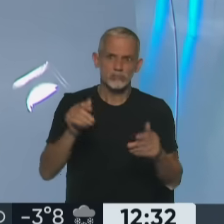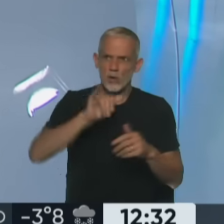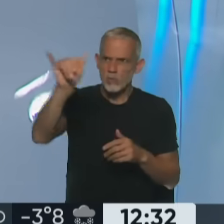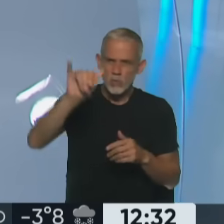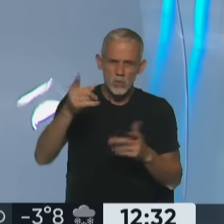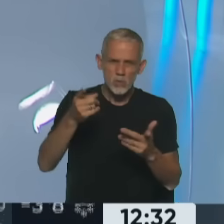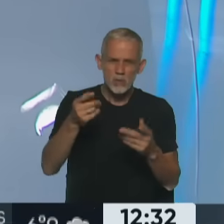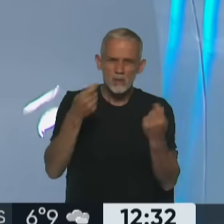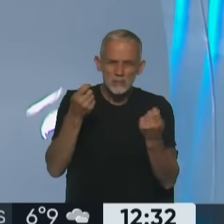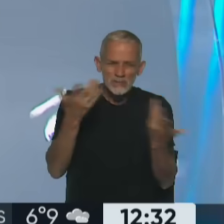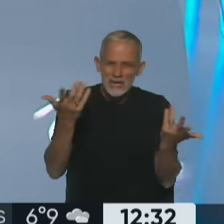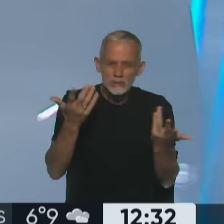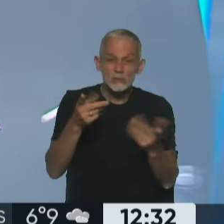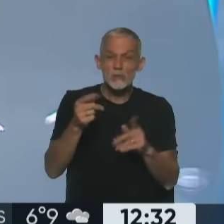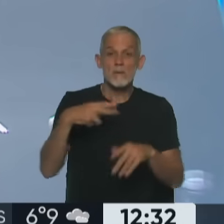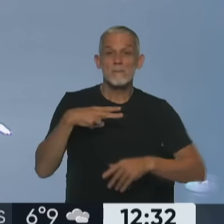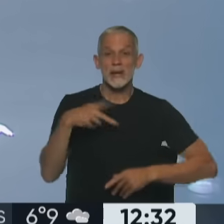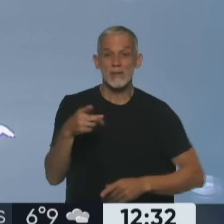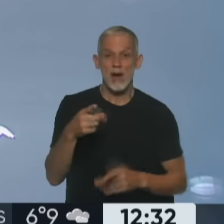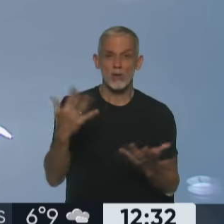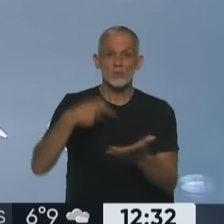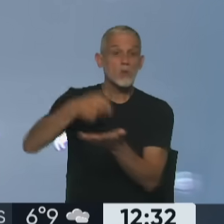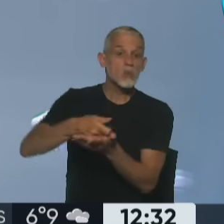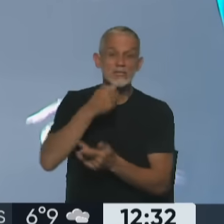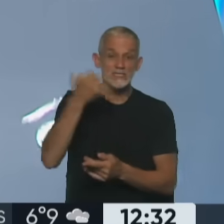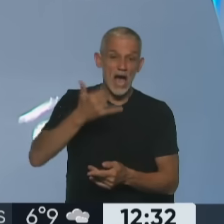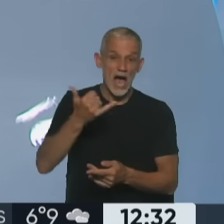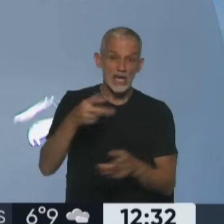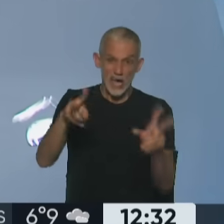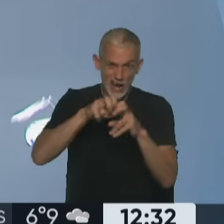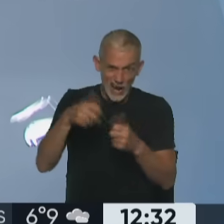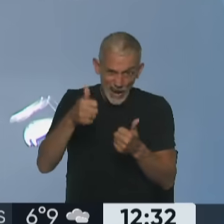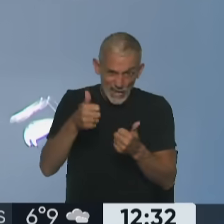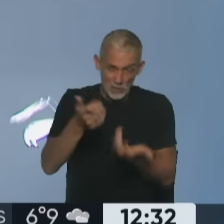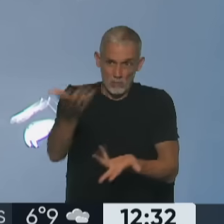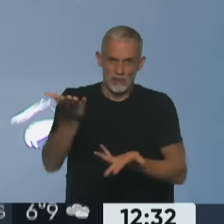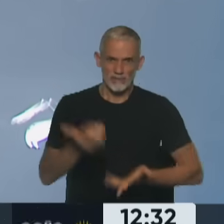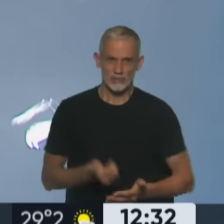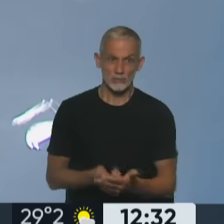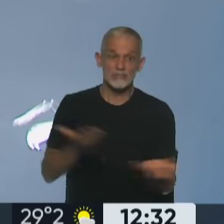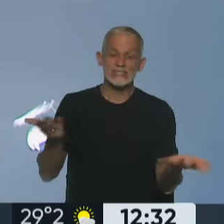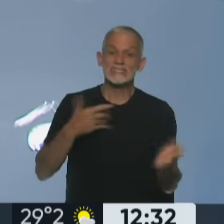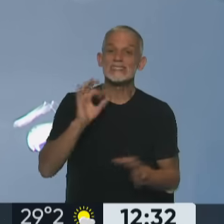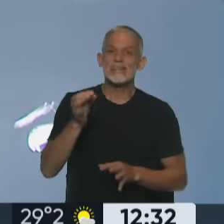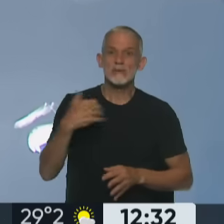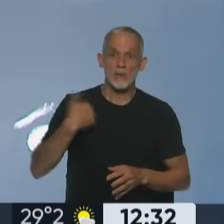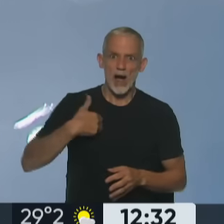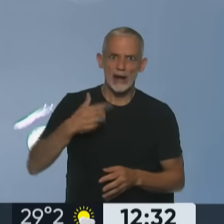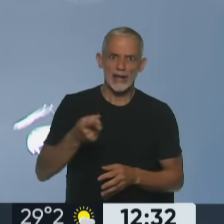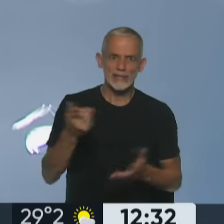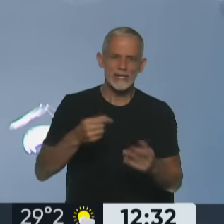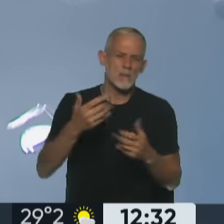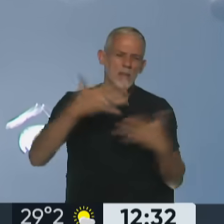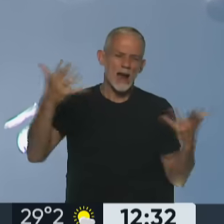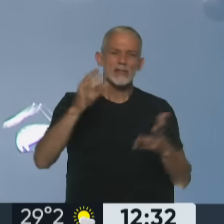son rentables. Sabemos que el sector privado invierte donde hay ganancia garantizada. Y bueno, sabemos que el país es mucho más